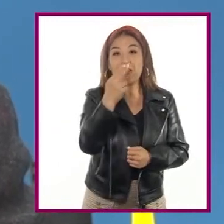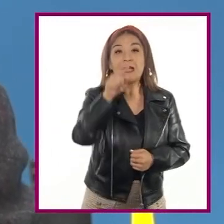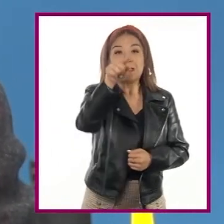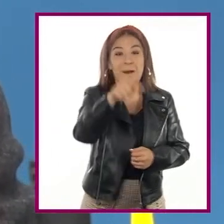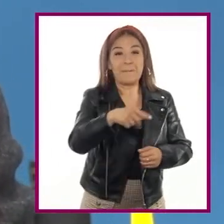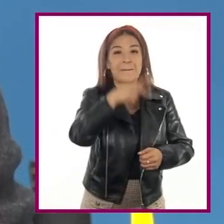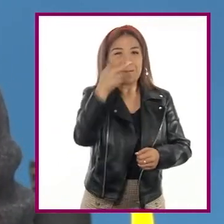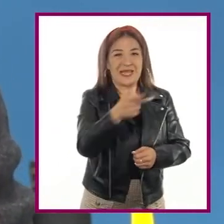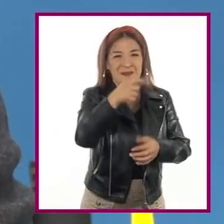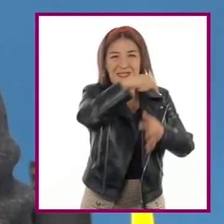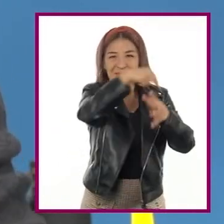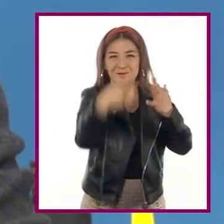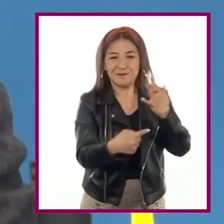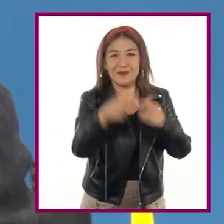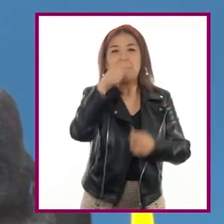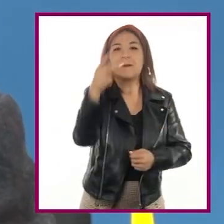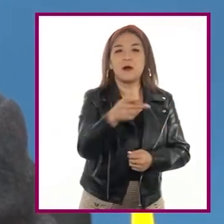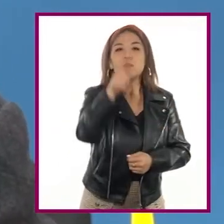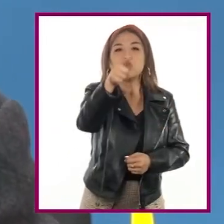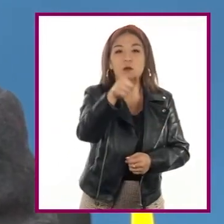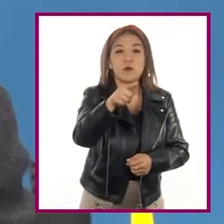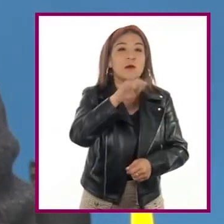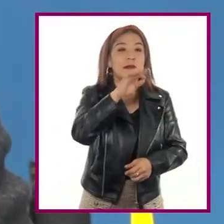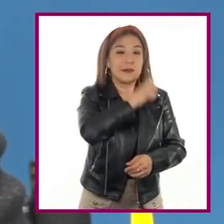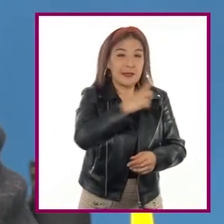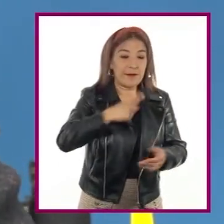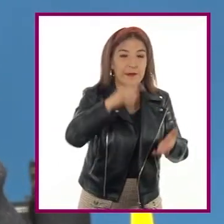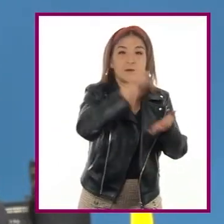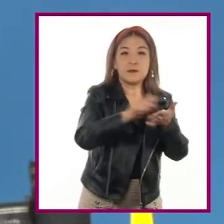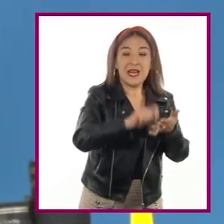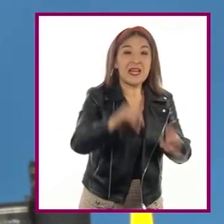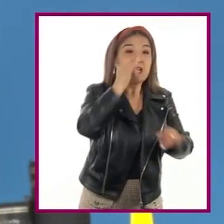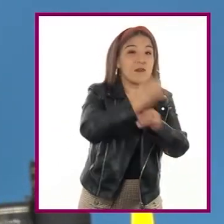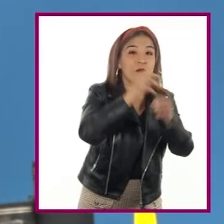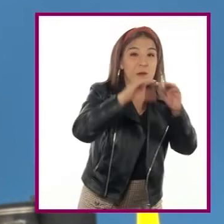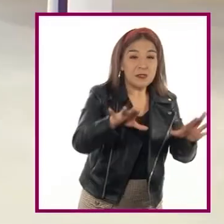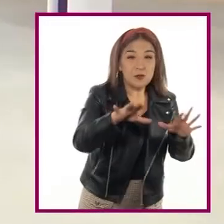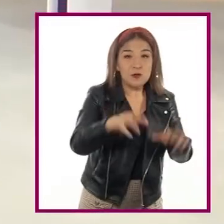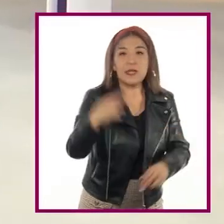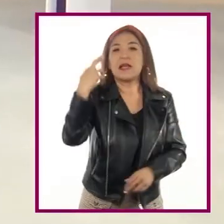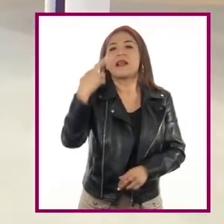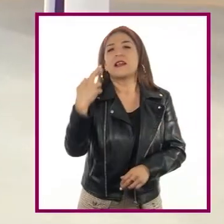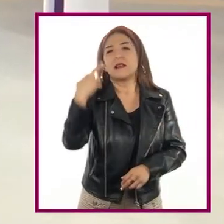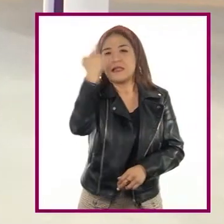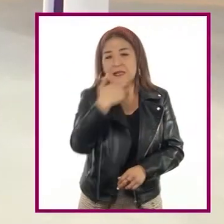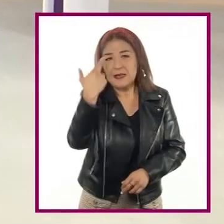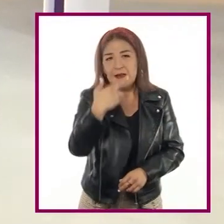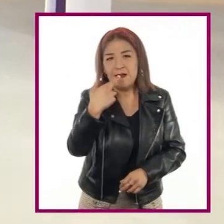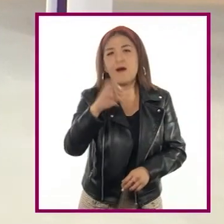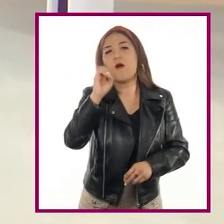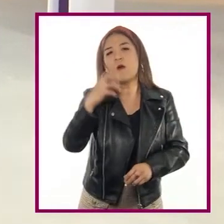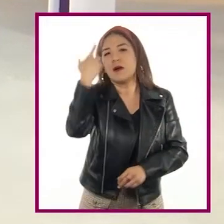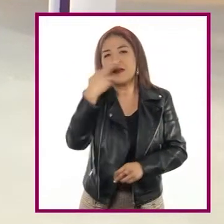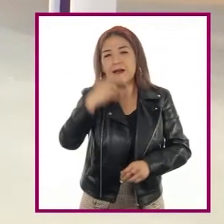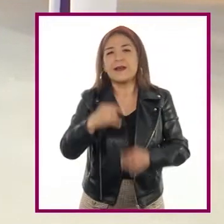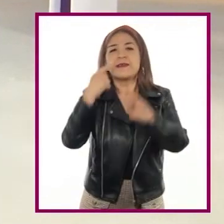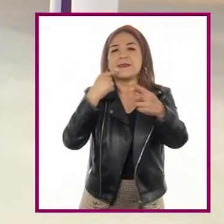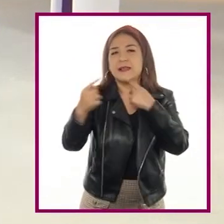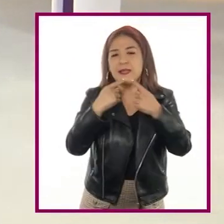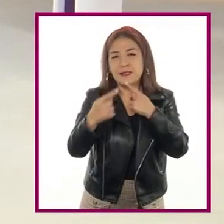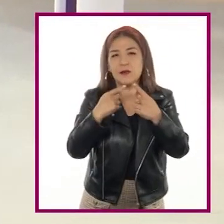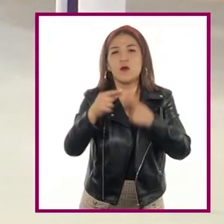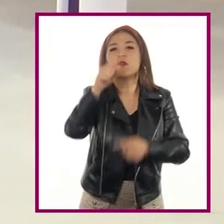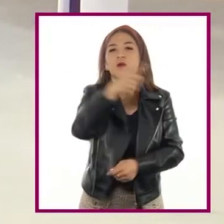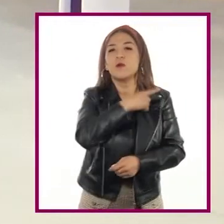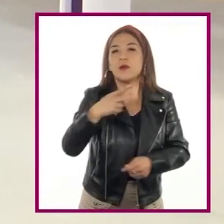le anoten si corresponde a información, análisis o análisis crítico. Un punto elemental es reconocer